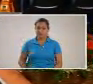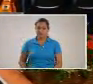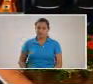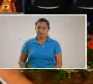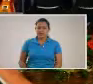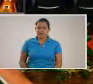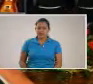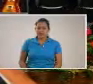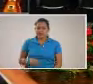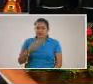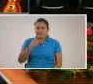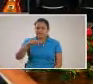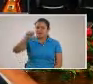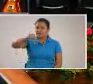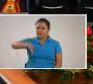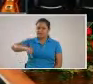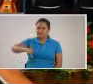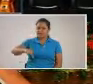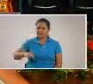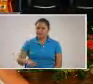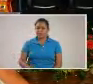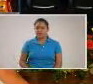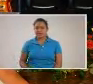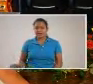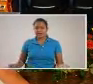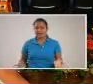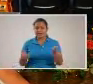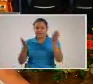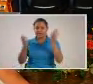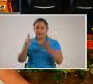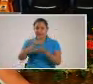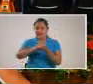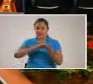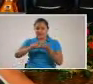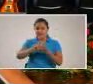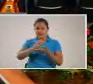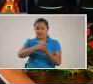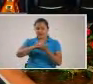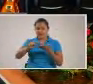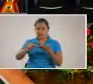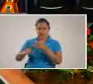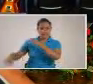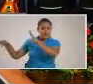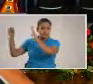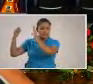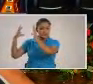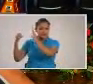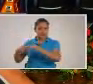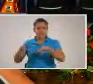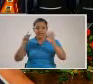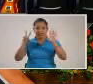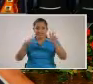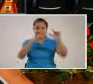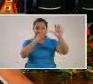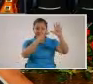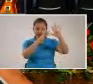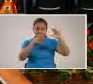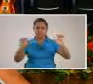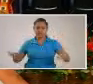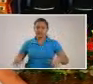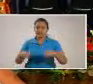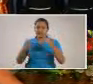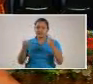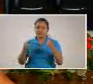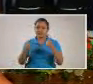abominación desoladora levantada en el lugar santo. Suena la séptima trompeta y entonces empieza